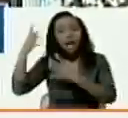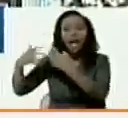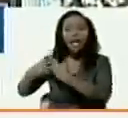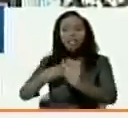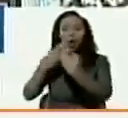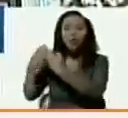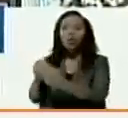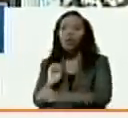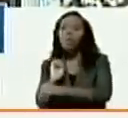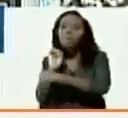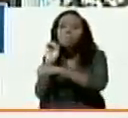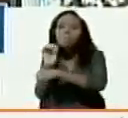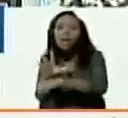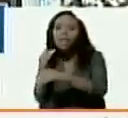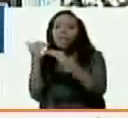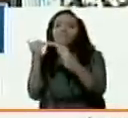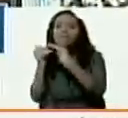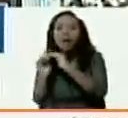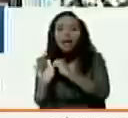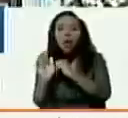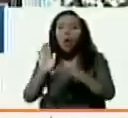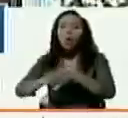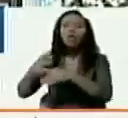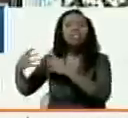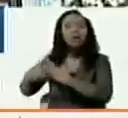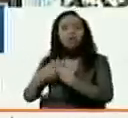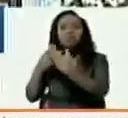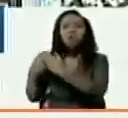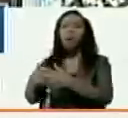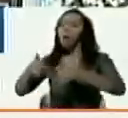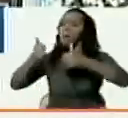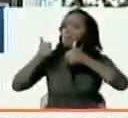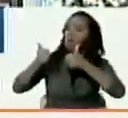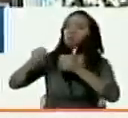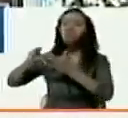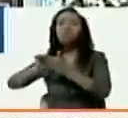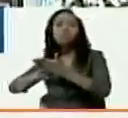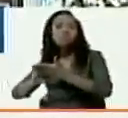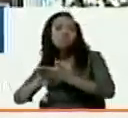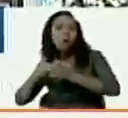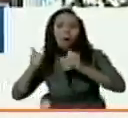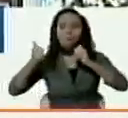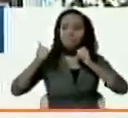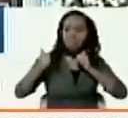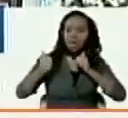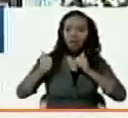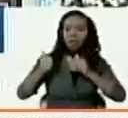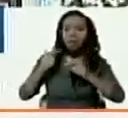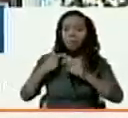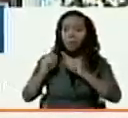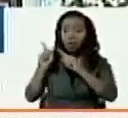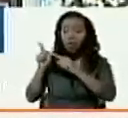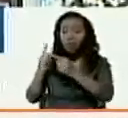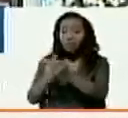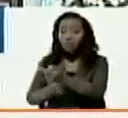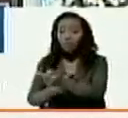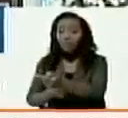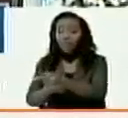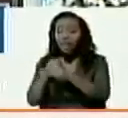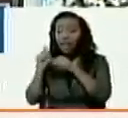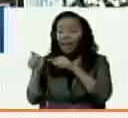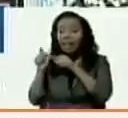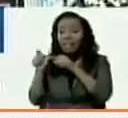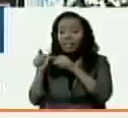emisario porque Estados Unidos es chévere, que está tratando de conciliar, mire, hermano, hermana, usted está en las fauces de